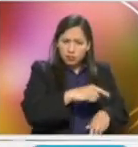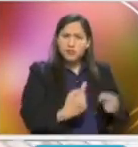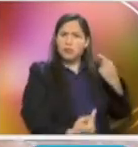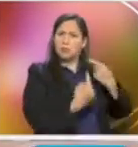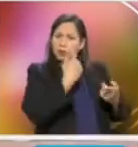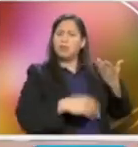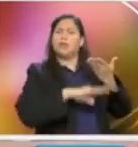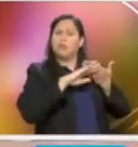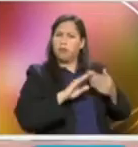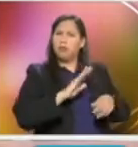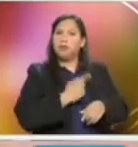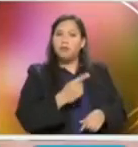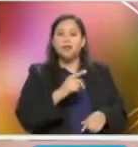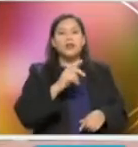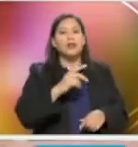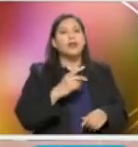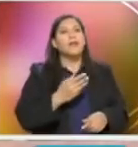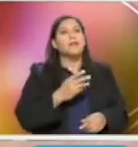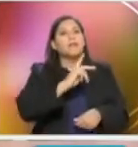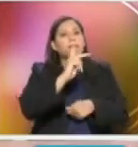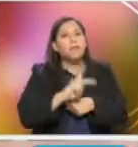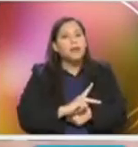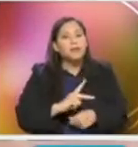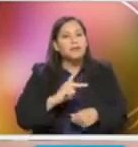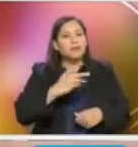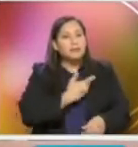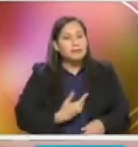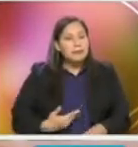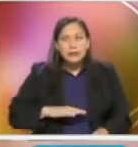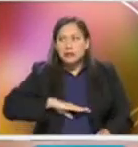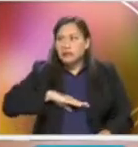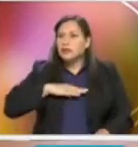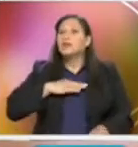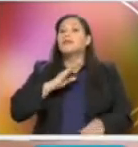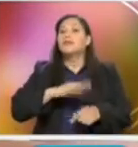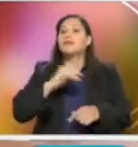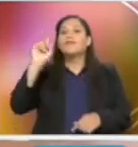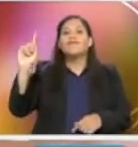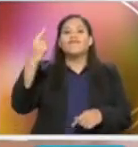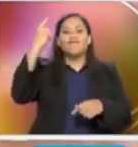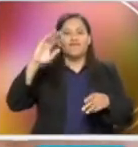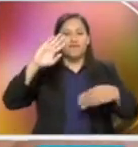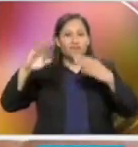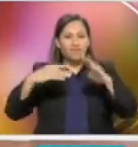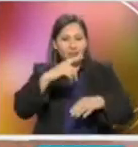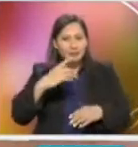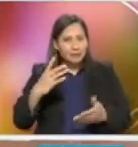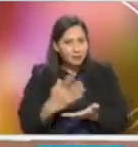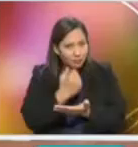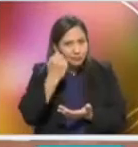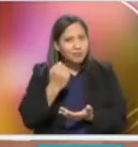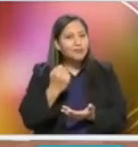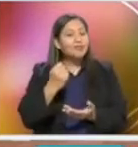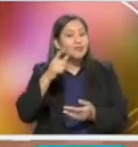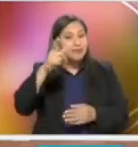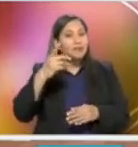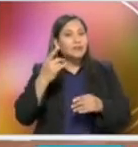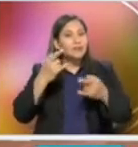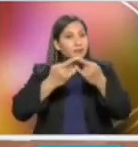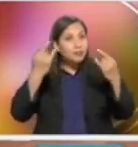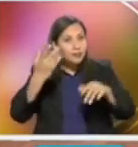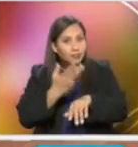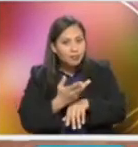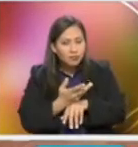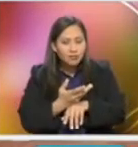verdades, y mucho menos esta figura, campeón mundial, pues supuestamente una leyenda americana, de repente